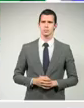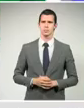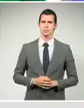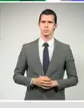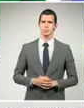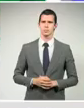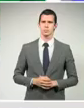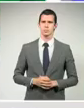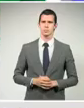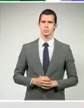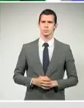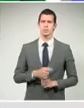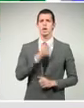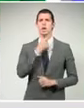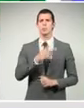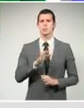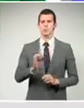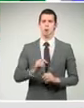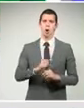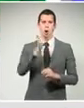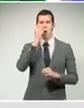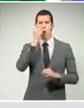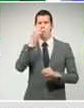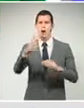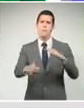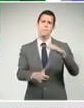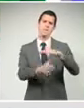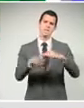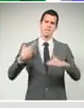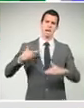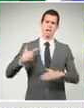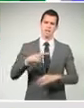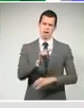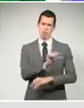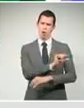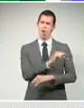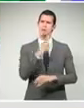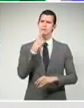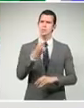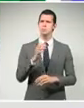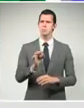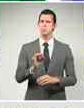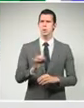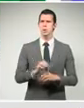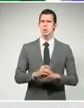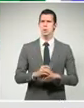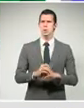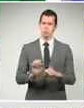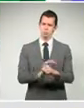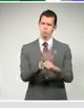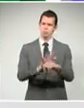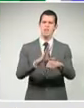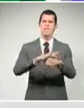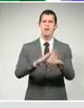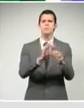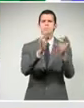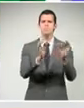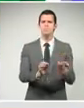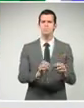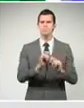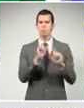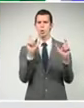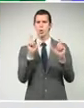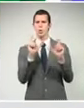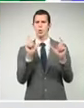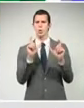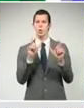presidente de Argentina, Alberto Fernández, que se plantea que adquirió, que se diagnosticó con COVID-19, era una persona que ya